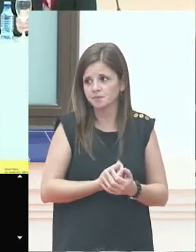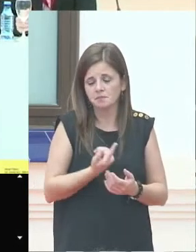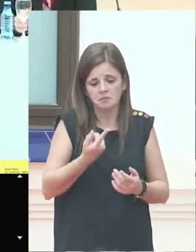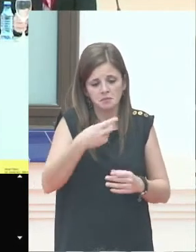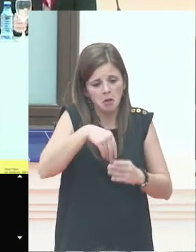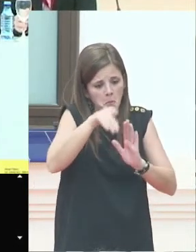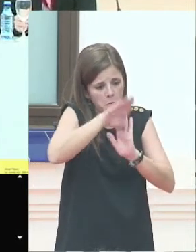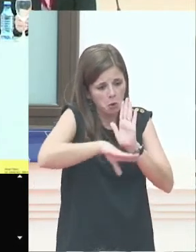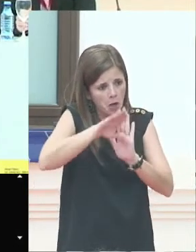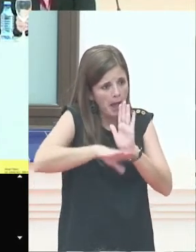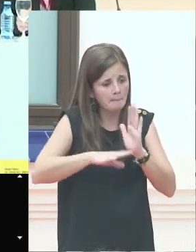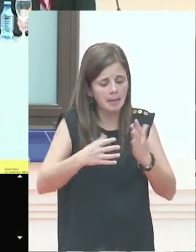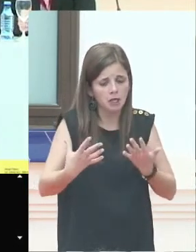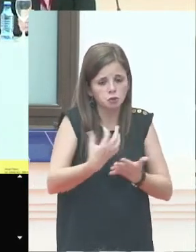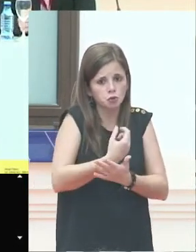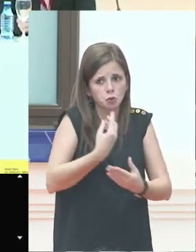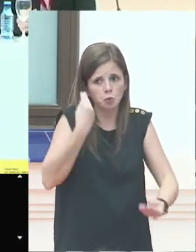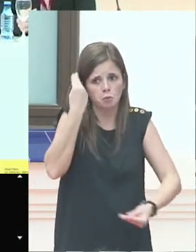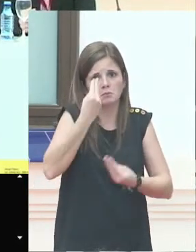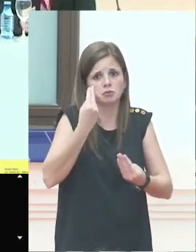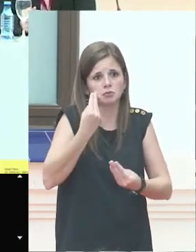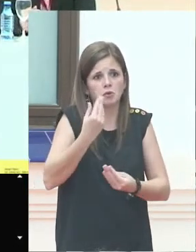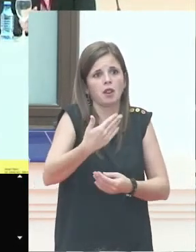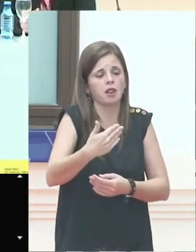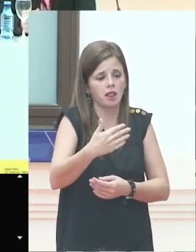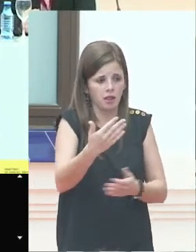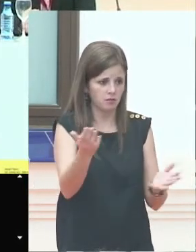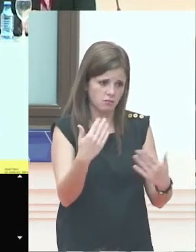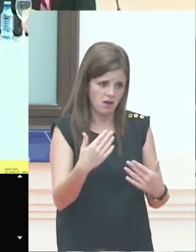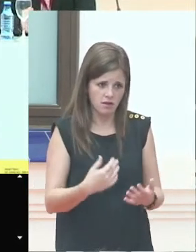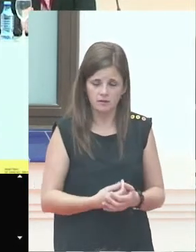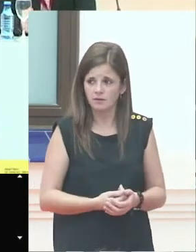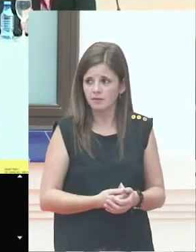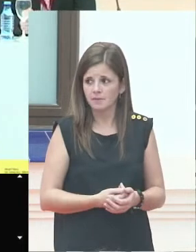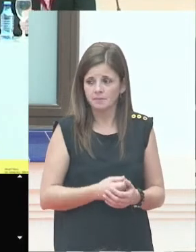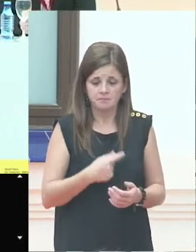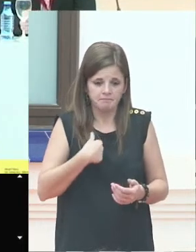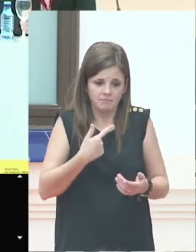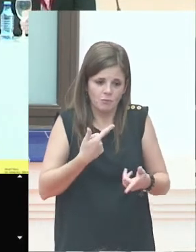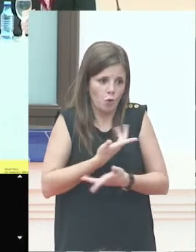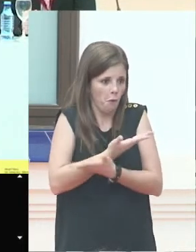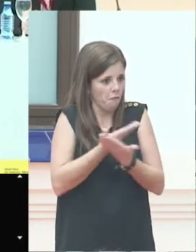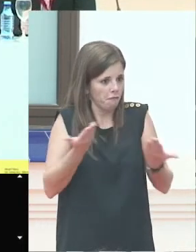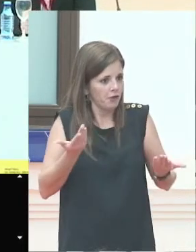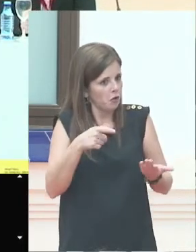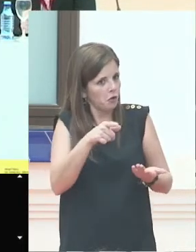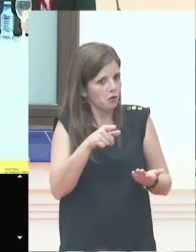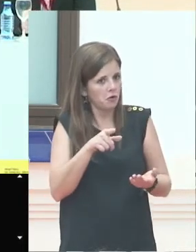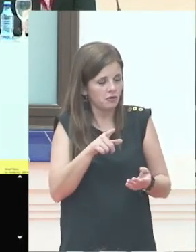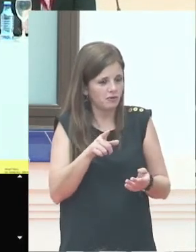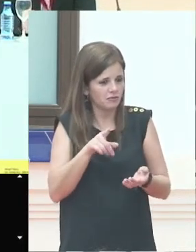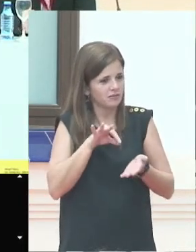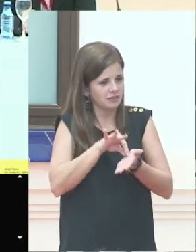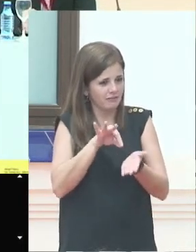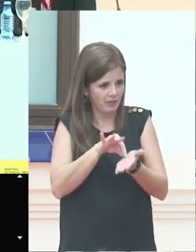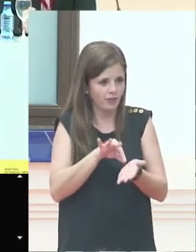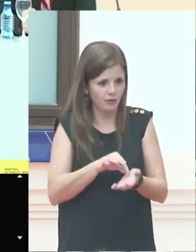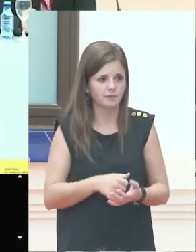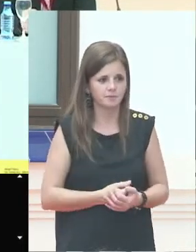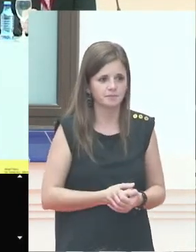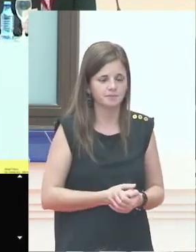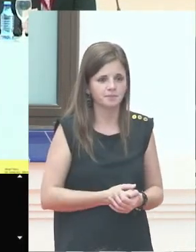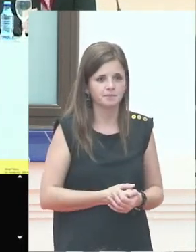todo, creo que lo tenemos en una buena condición. Y que confiamos en nuestro proveedor de servicios, claro.